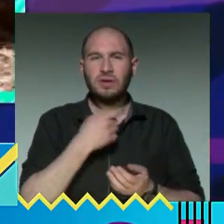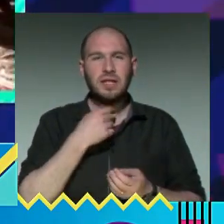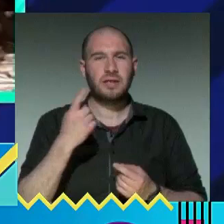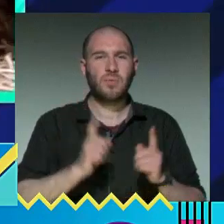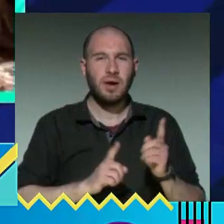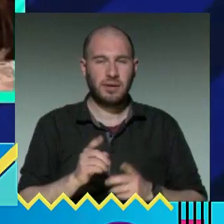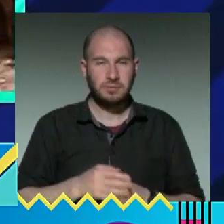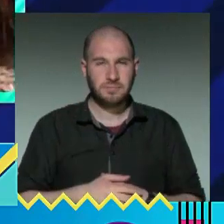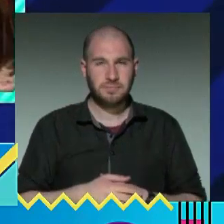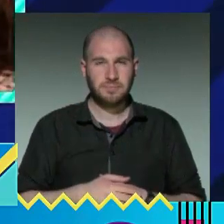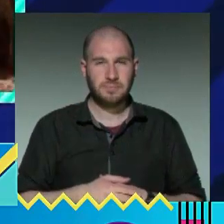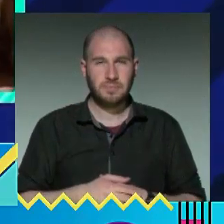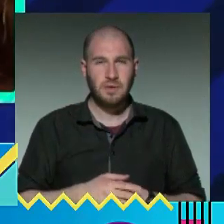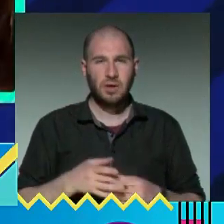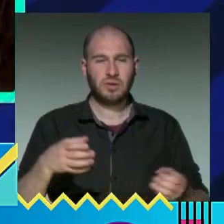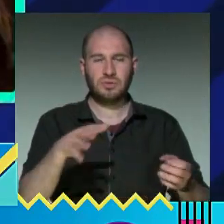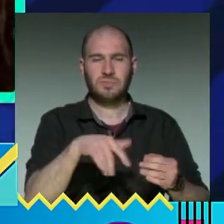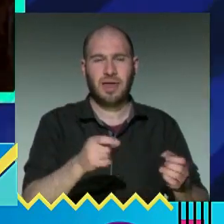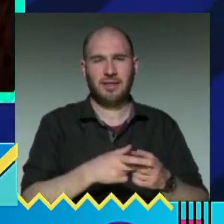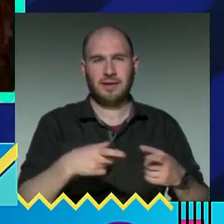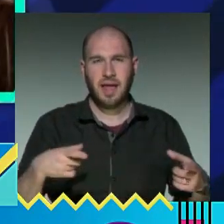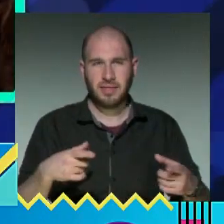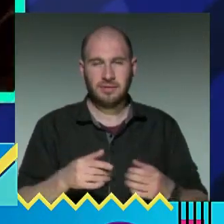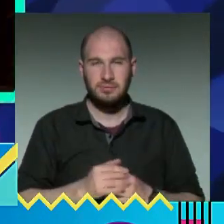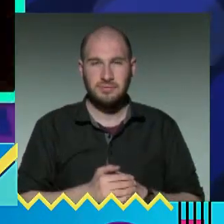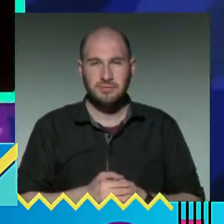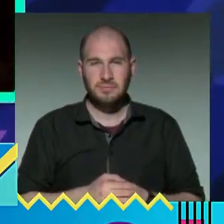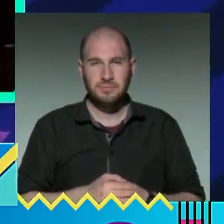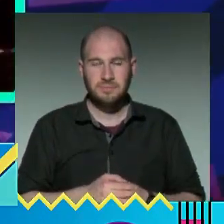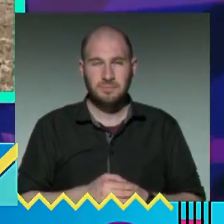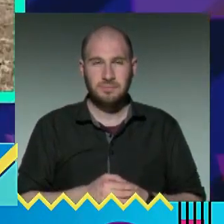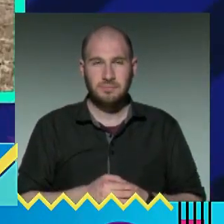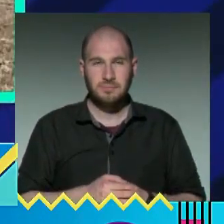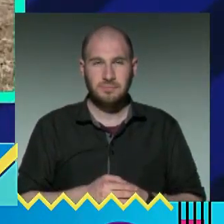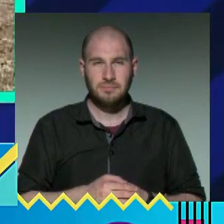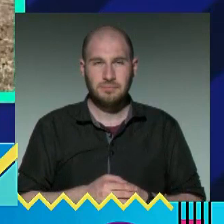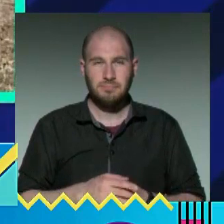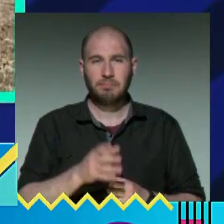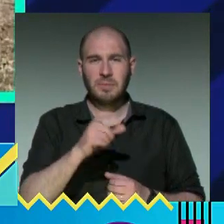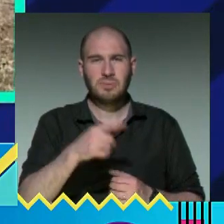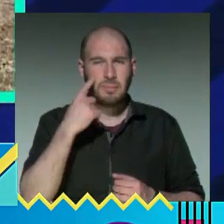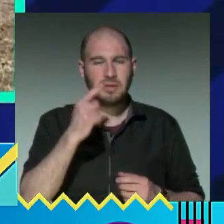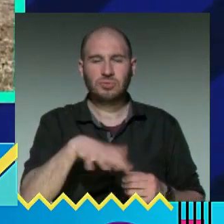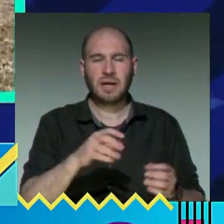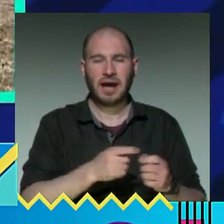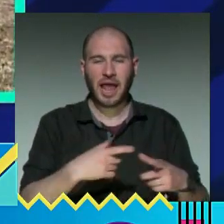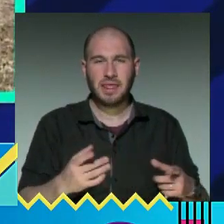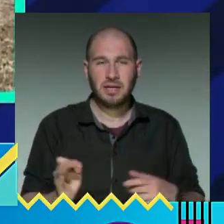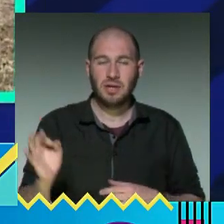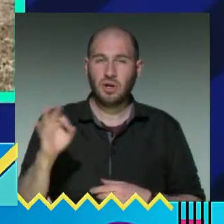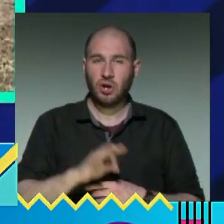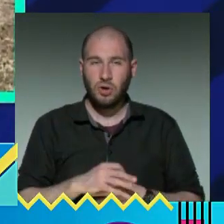queremos, conglomerados de población que viva en las ciudades grandes,